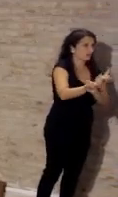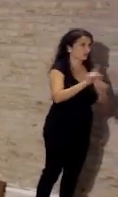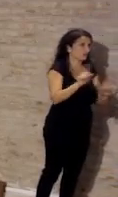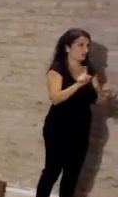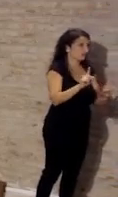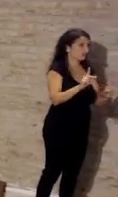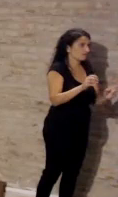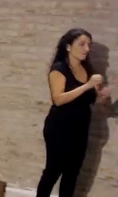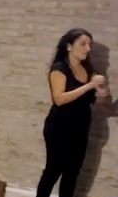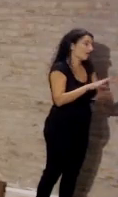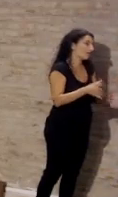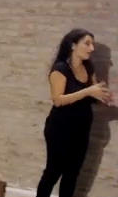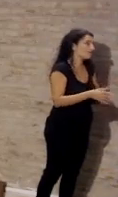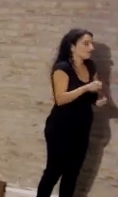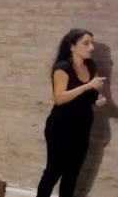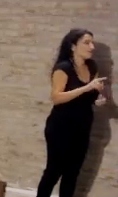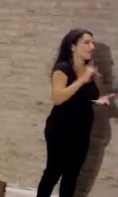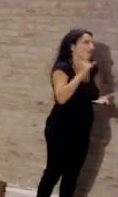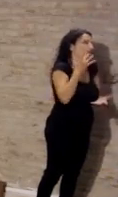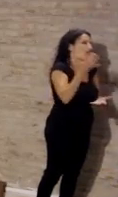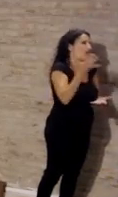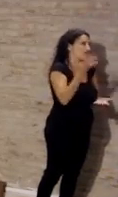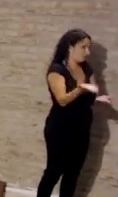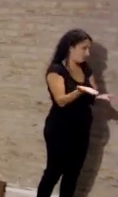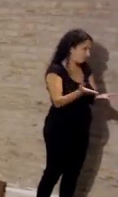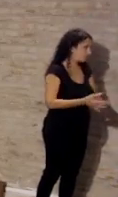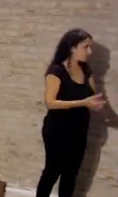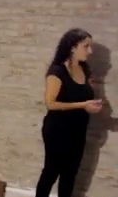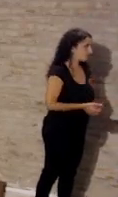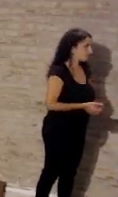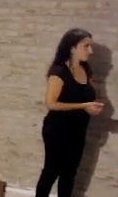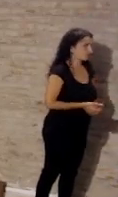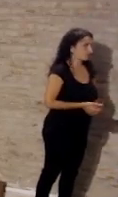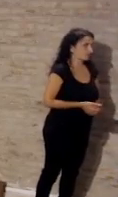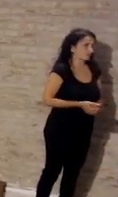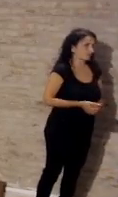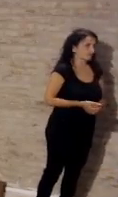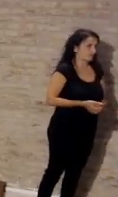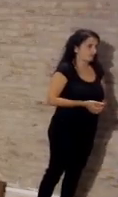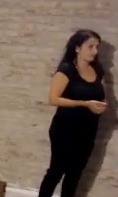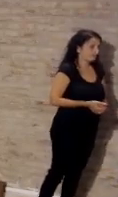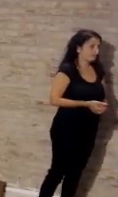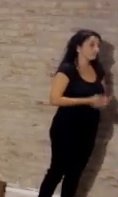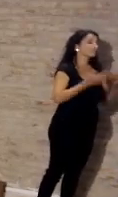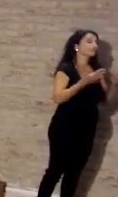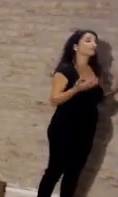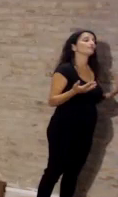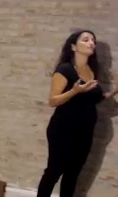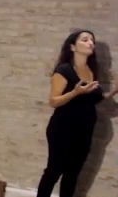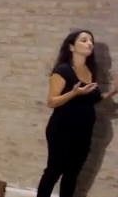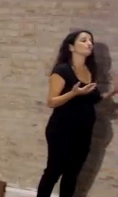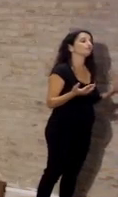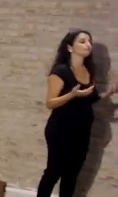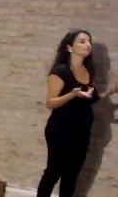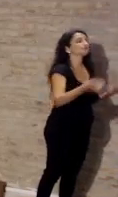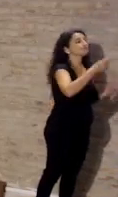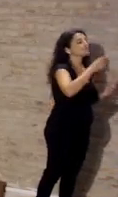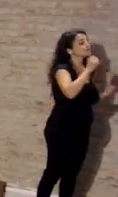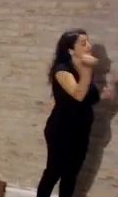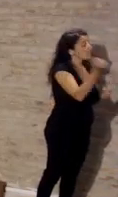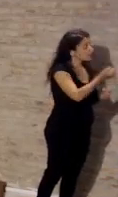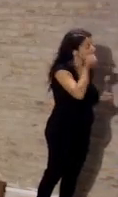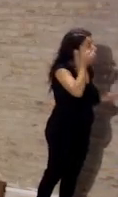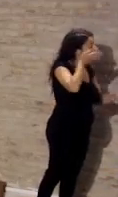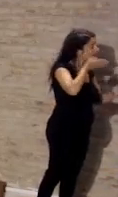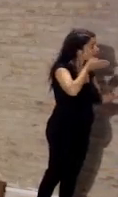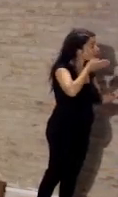eso incomoda o molesta entonces una cosa es que contemos con accesibilidad O sea